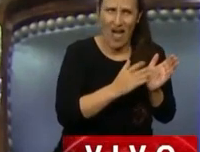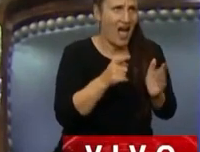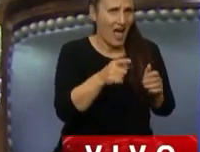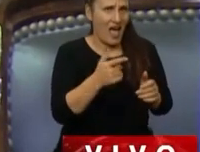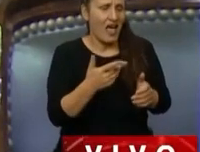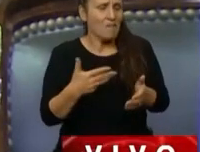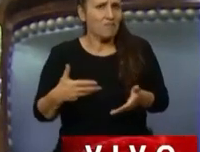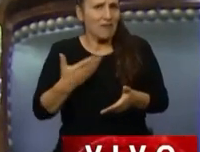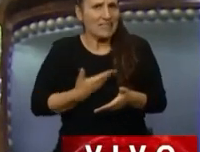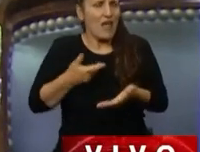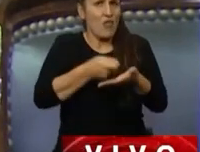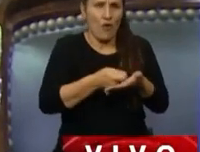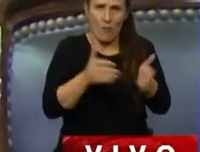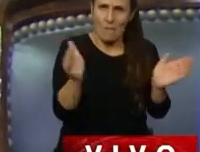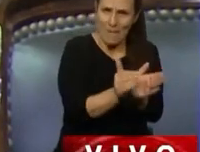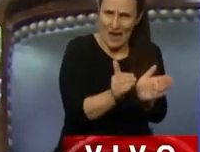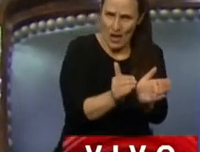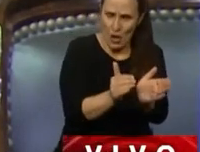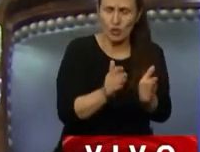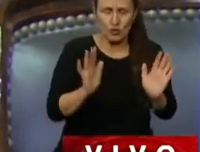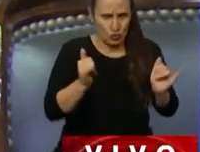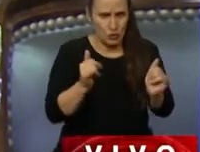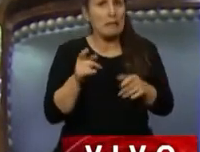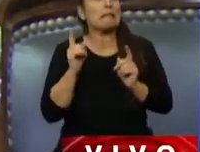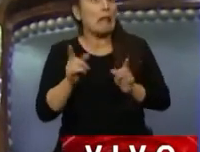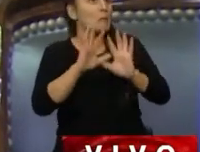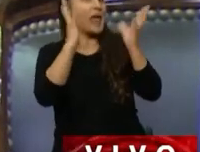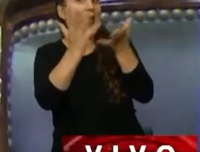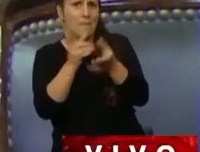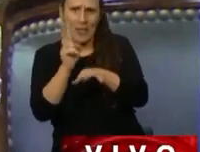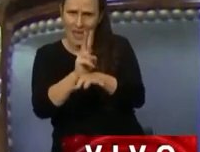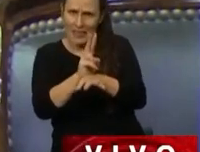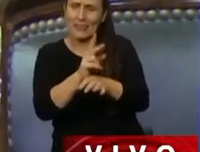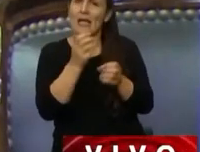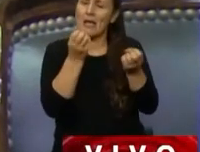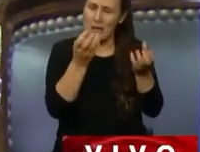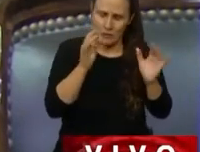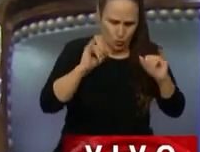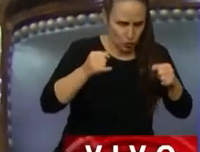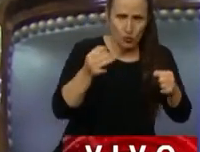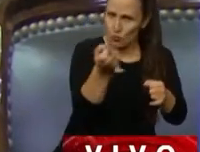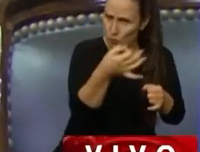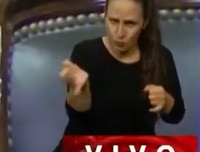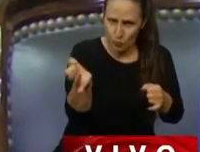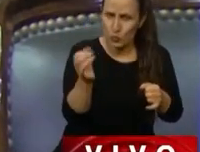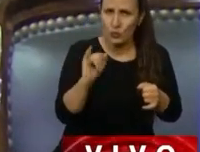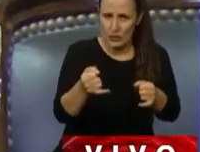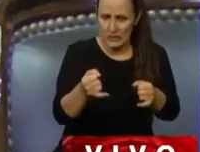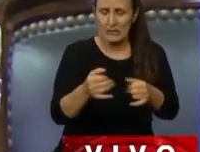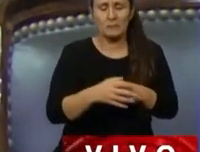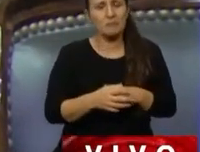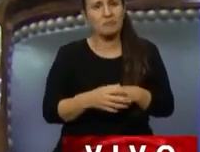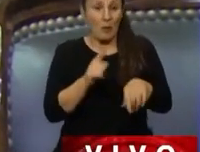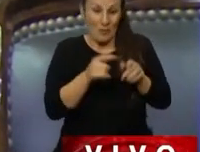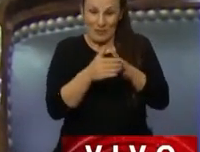Y también es compatible y amigable con el ambiente. En este tiempo de discusión de la boleta